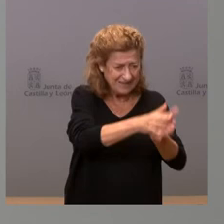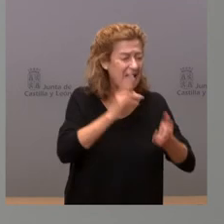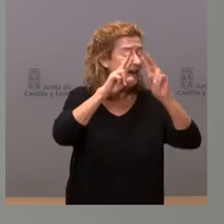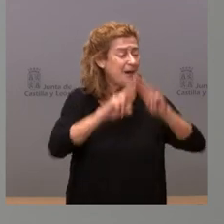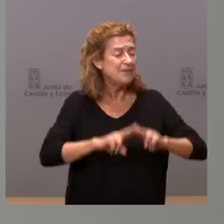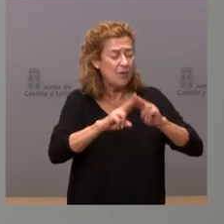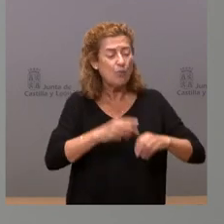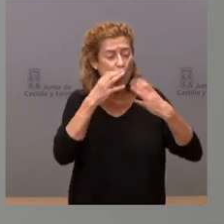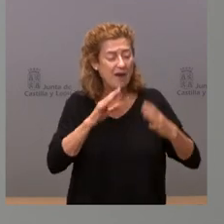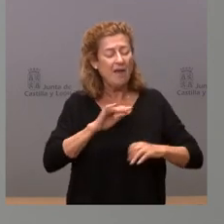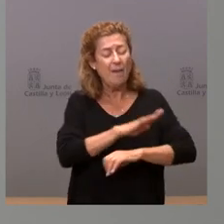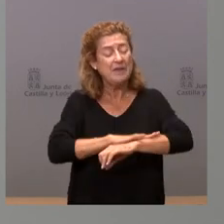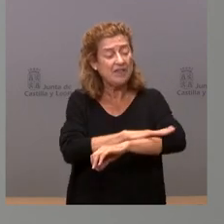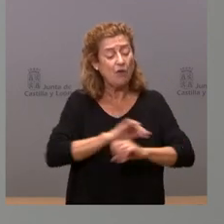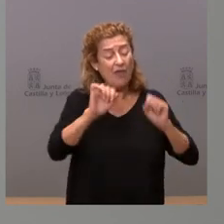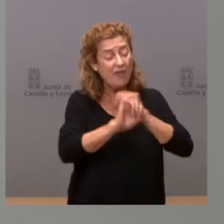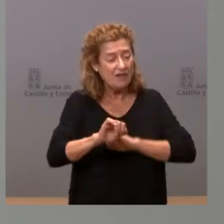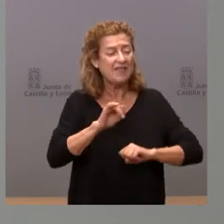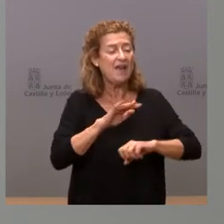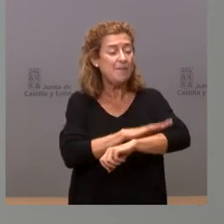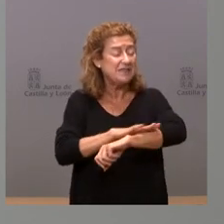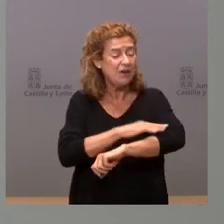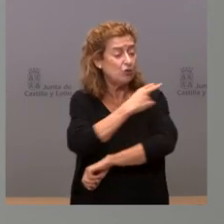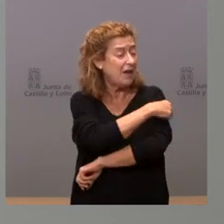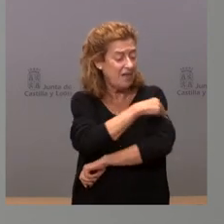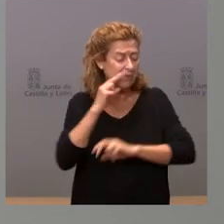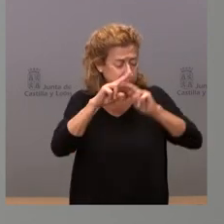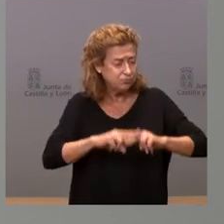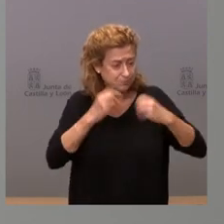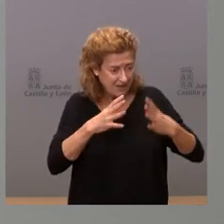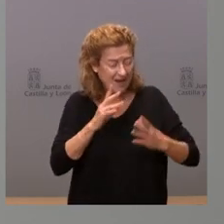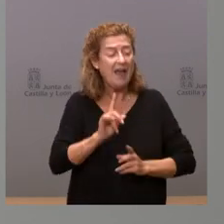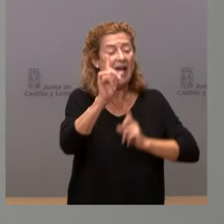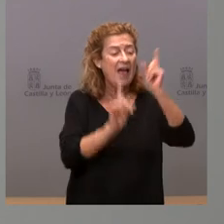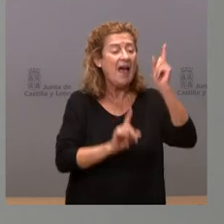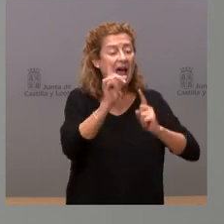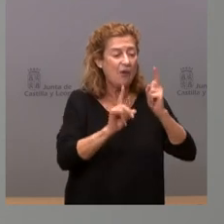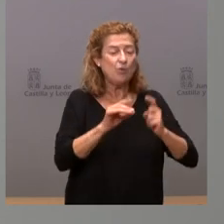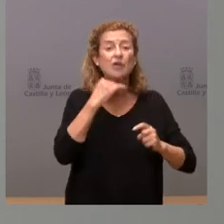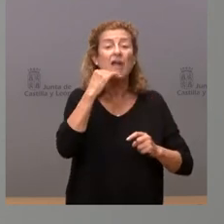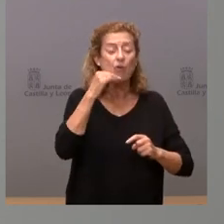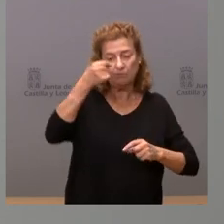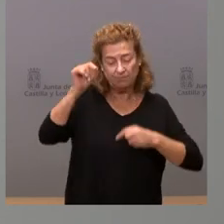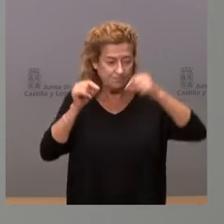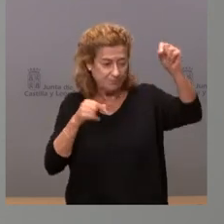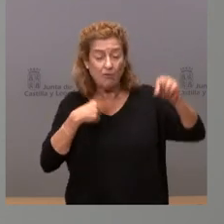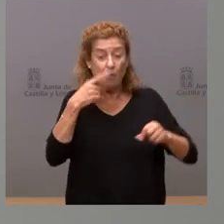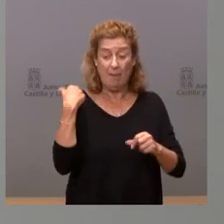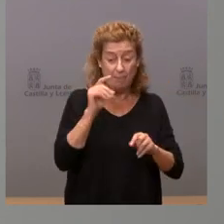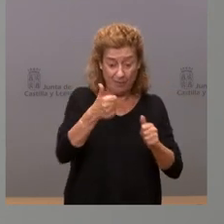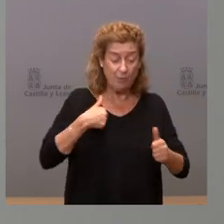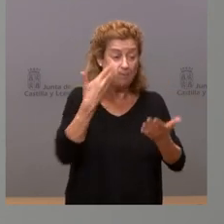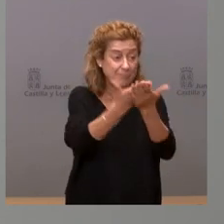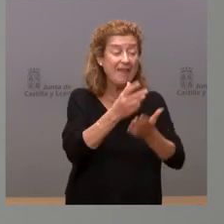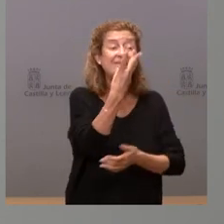ministerio de defensa y el ministerio de sanidad y realmente pues en algunos sitios nos han hecho algunas apreciaciones y le dije al principio que pedimos 30 y nos